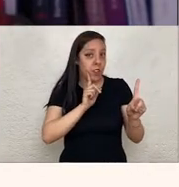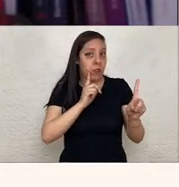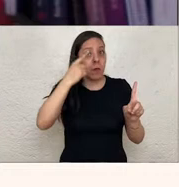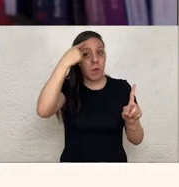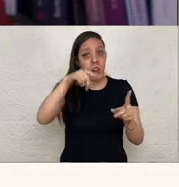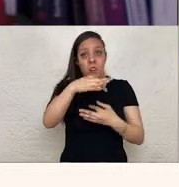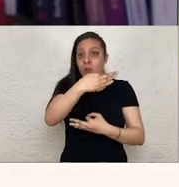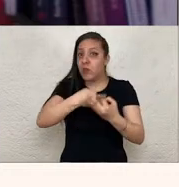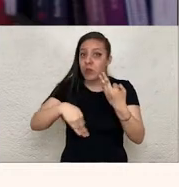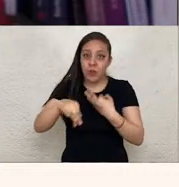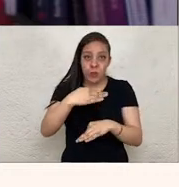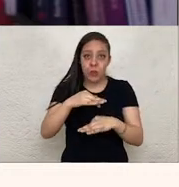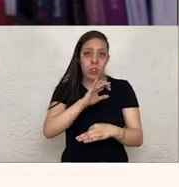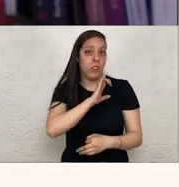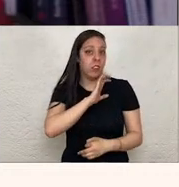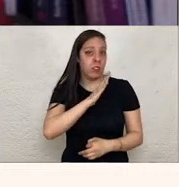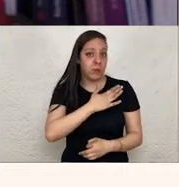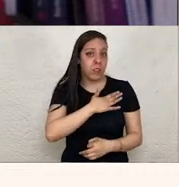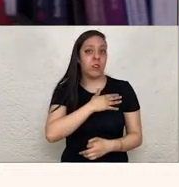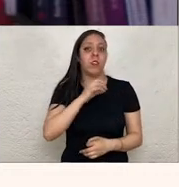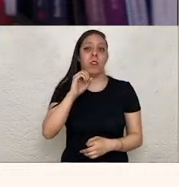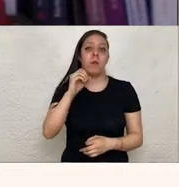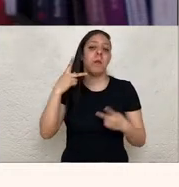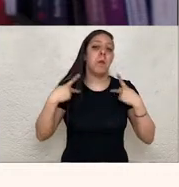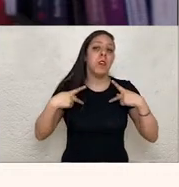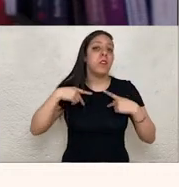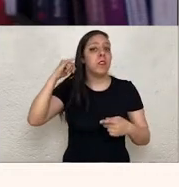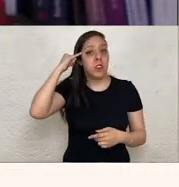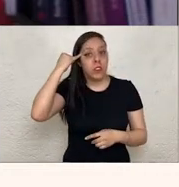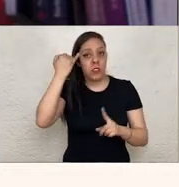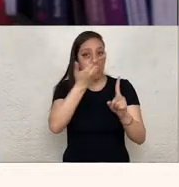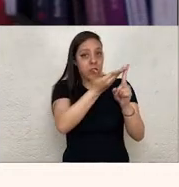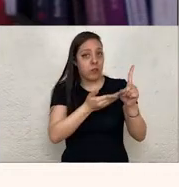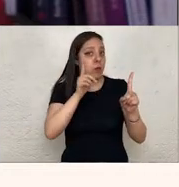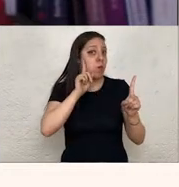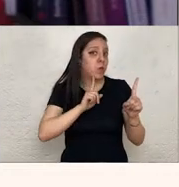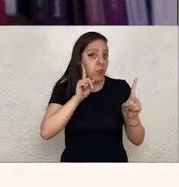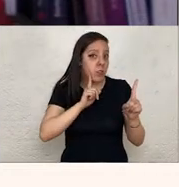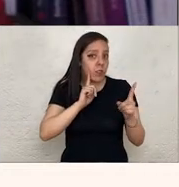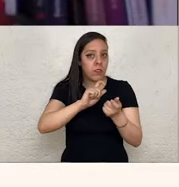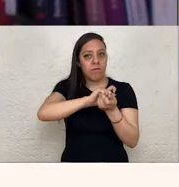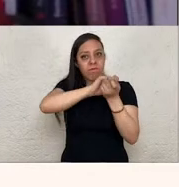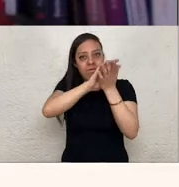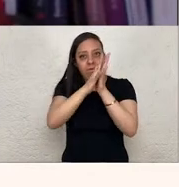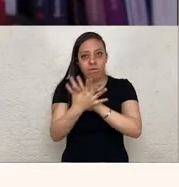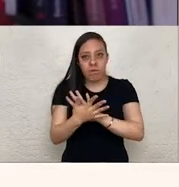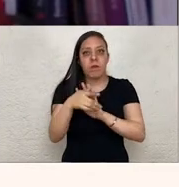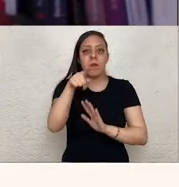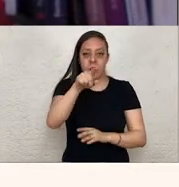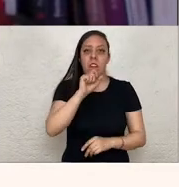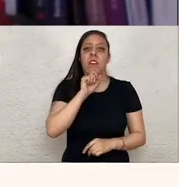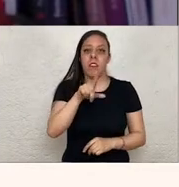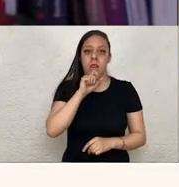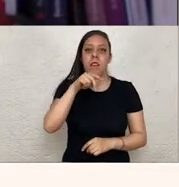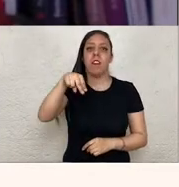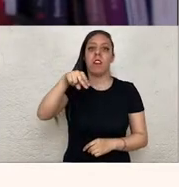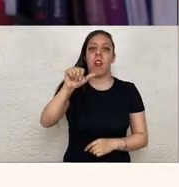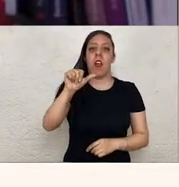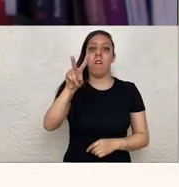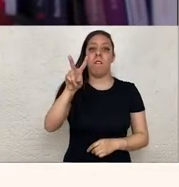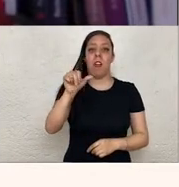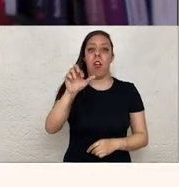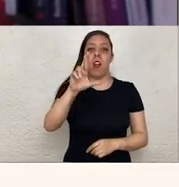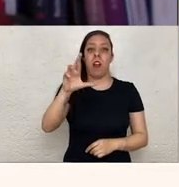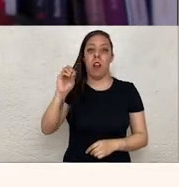historia, tanto para los españoles como para los indígenas, ¿no? Malintzin se convierte en una especie de, y esto también lo dice